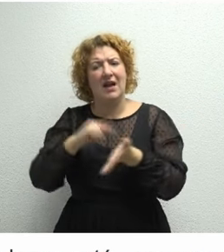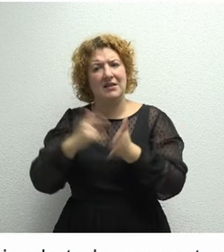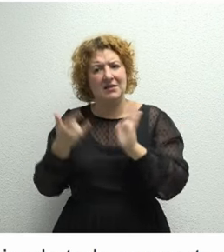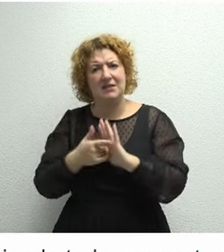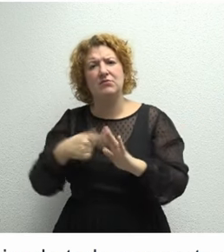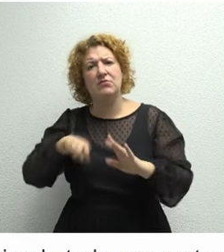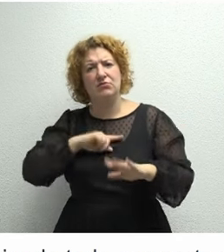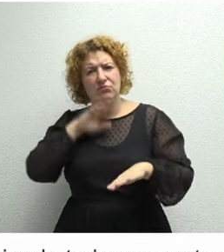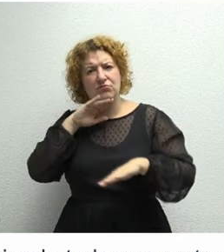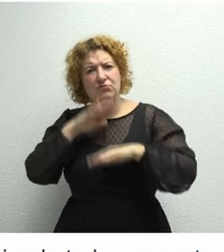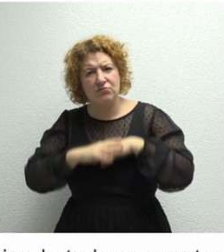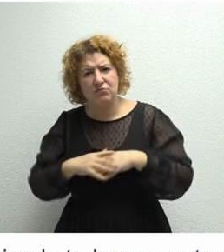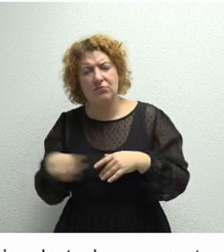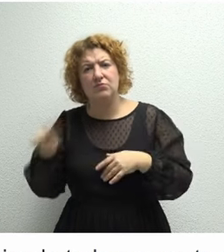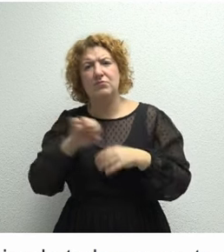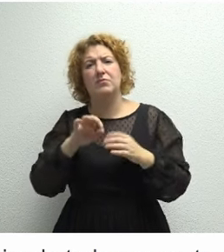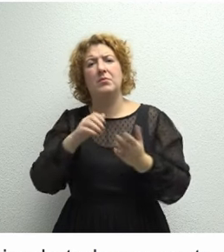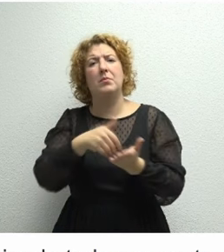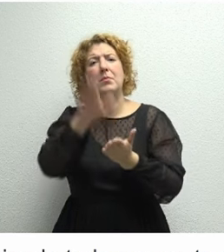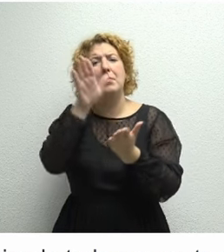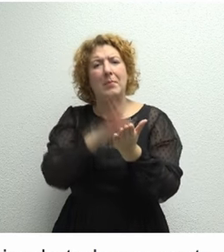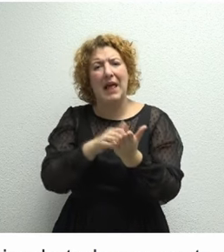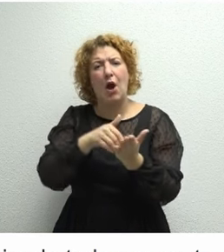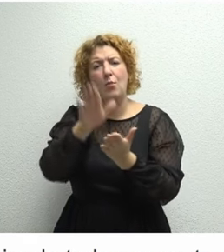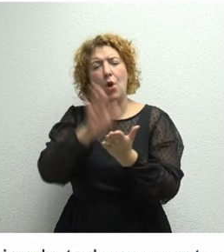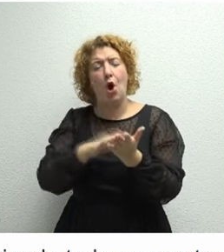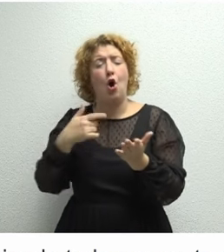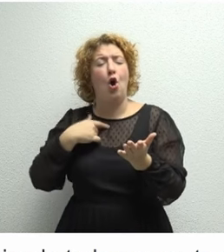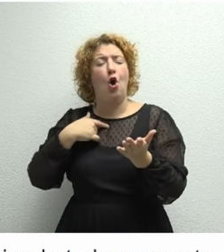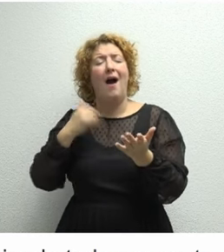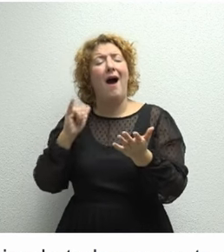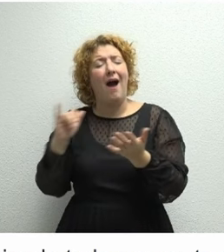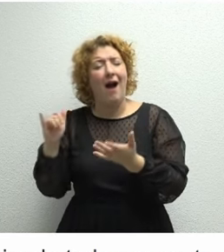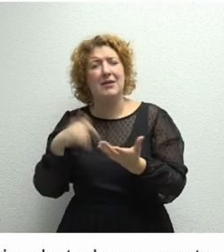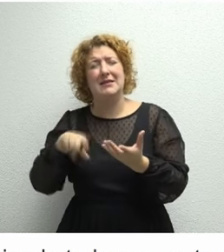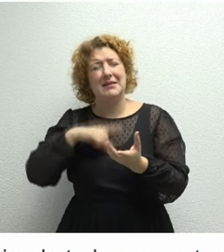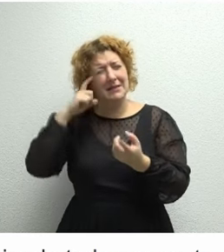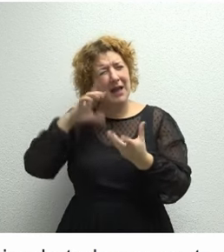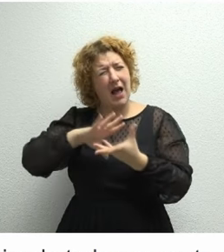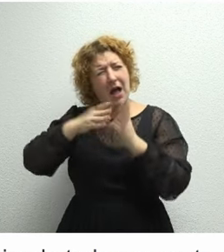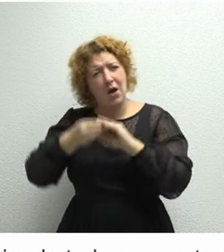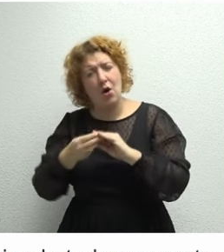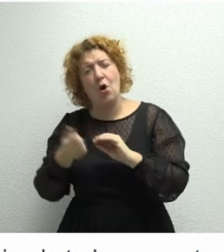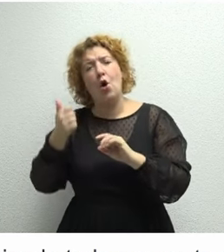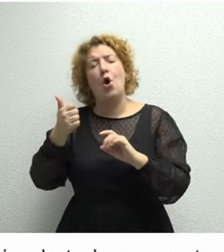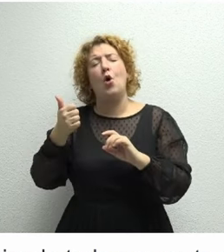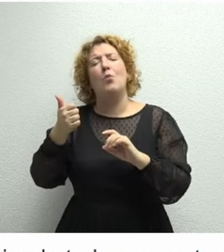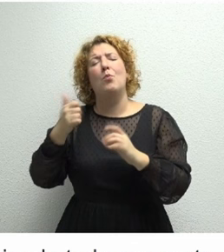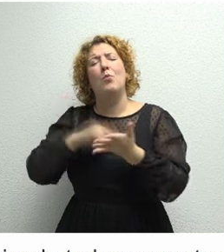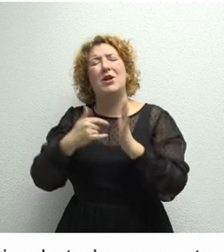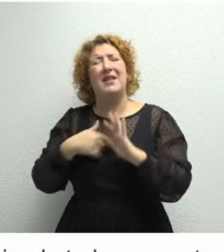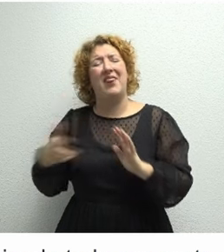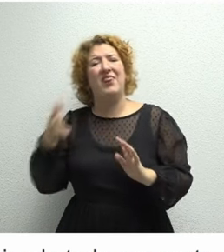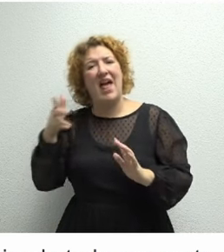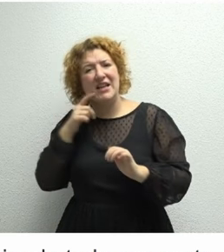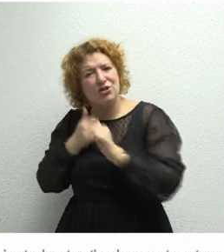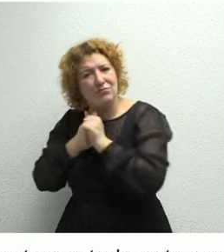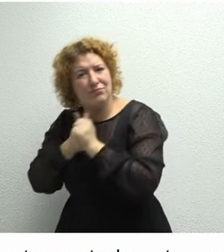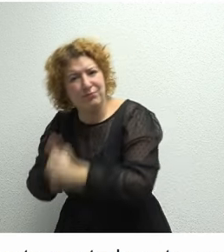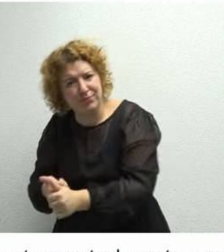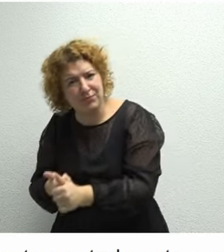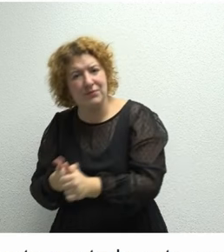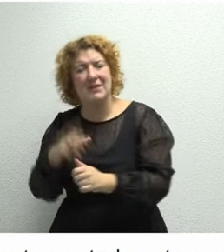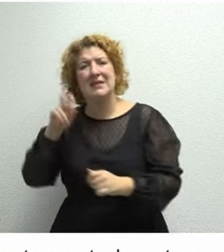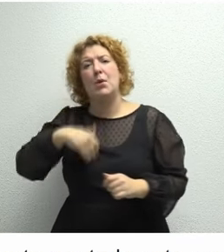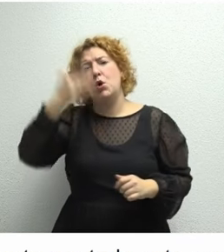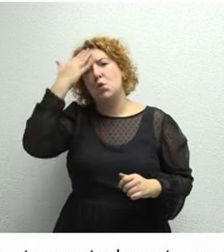en ello el tema de los pliegos proyectos que ya teníamos que hemos intentado ir adaptándolas a un modelo más de derechos el ámbito de tutela porque nosotros en la